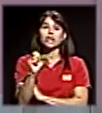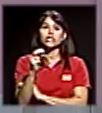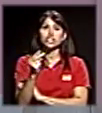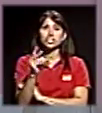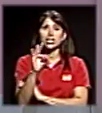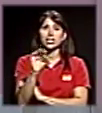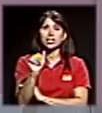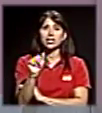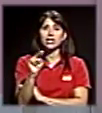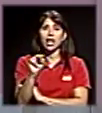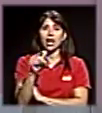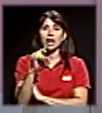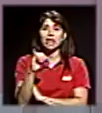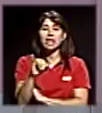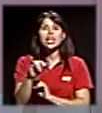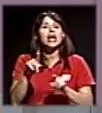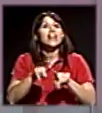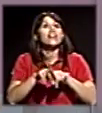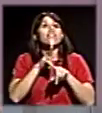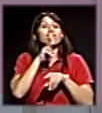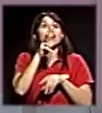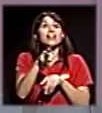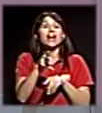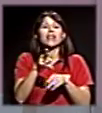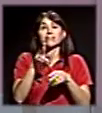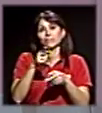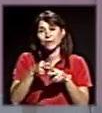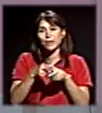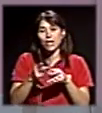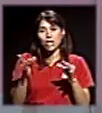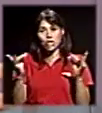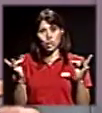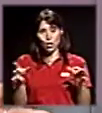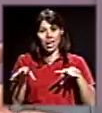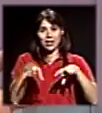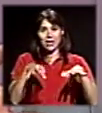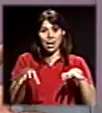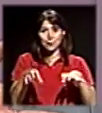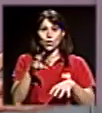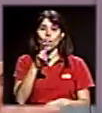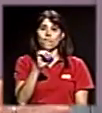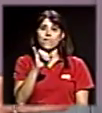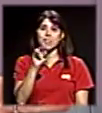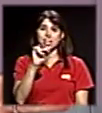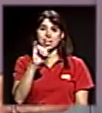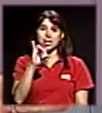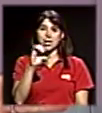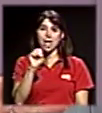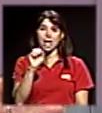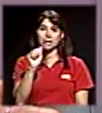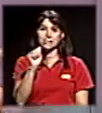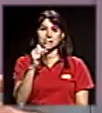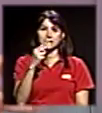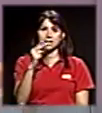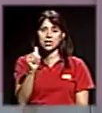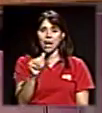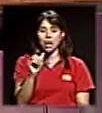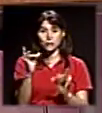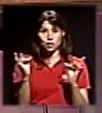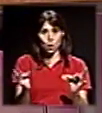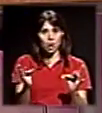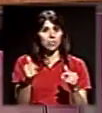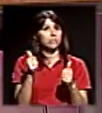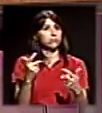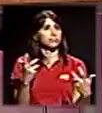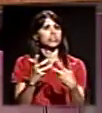realidad es vinaza de yoga o de yoga Dinámico eh sería lo ideal para ese tipo de población eh